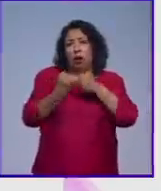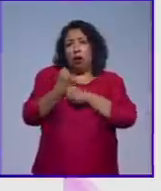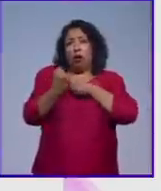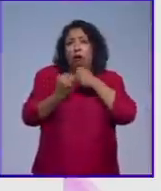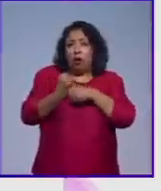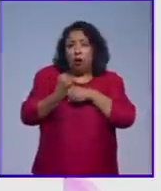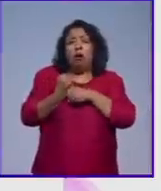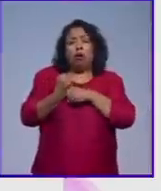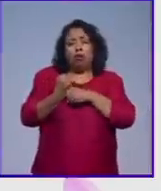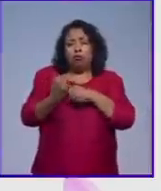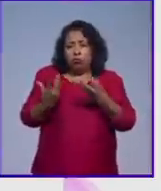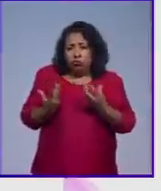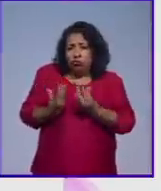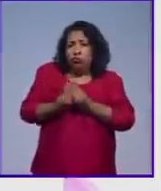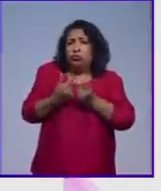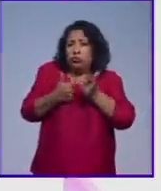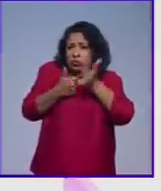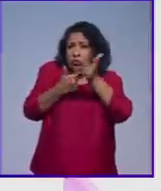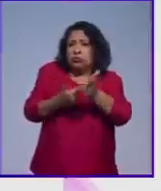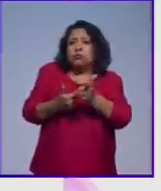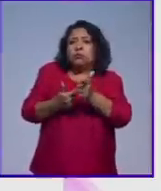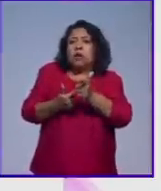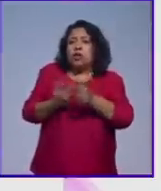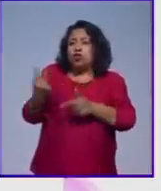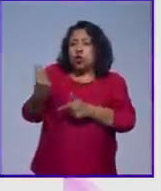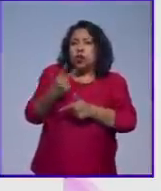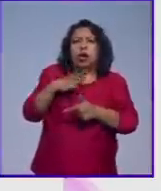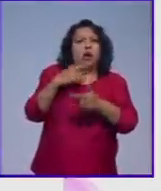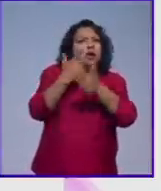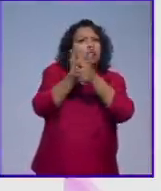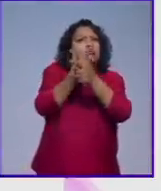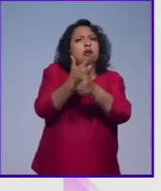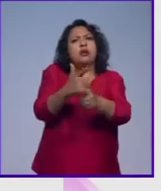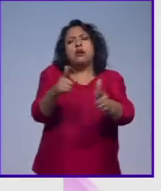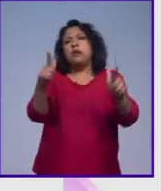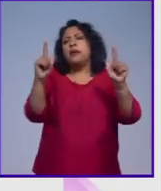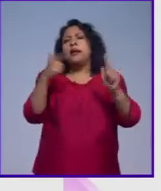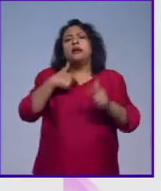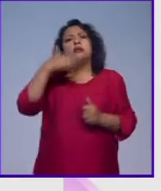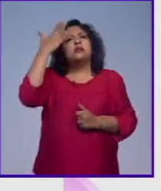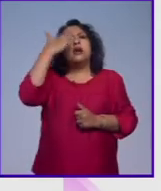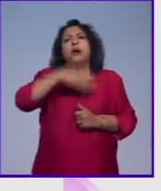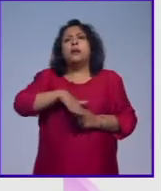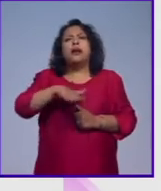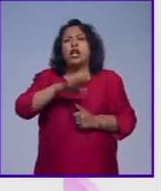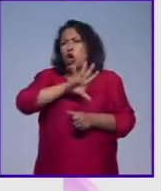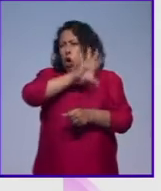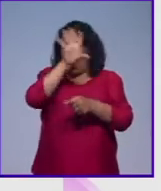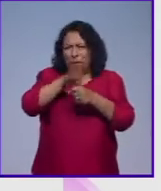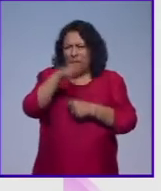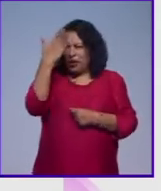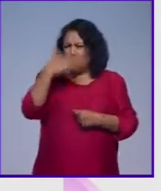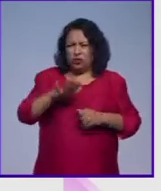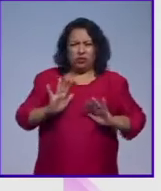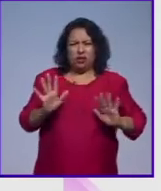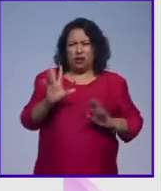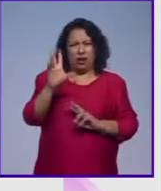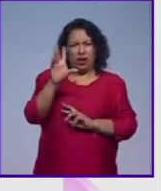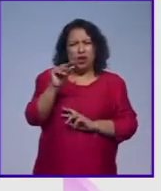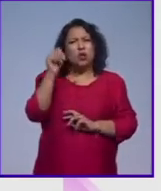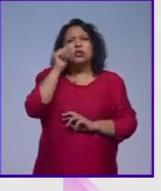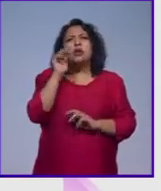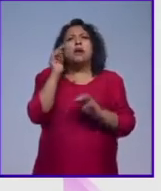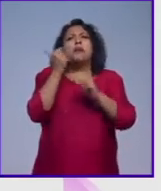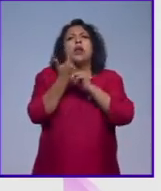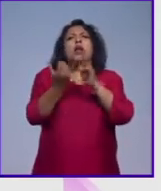años, es porque se otorga a sí misma la libertad de saber que no lo sabe todo y que siempre hay algo